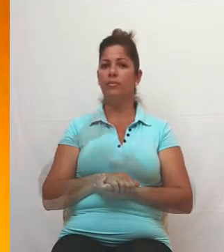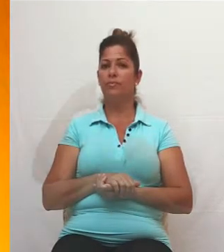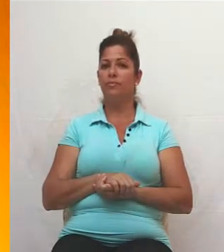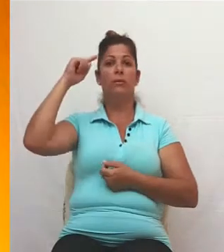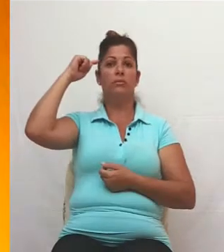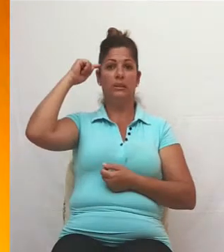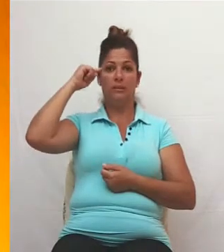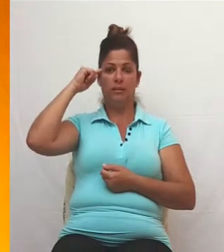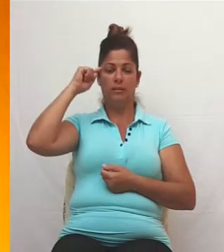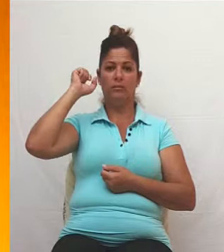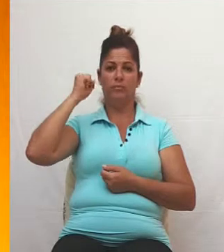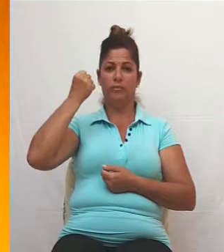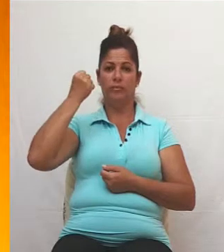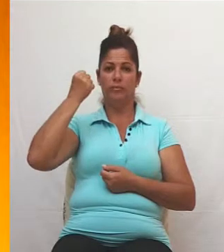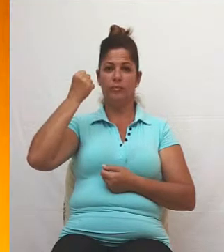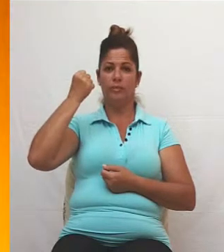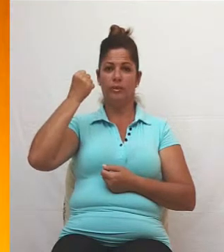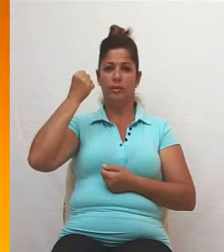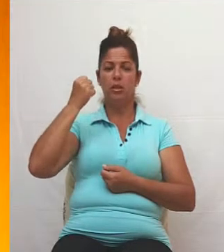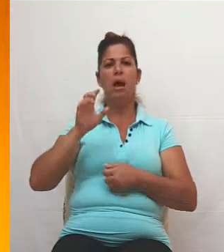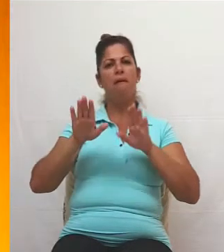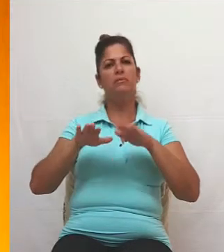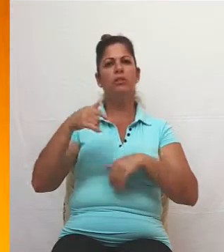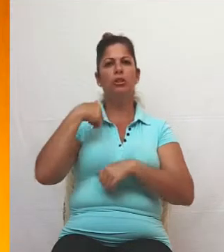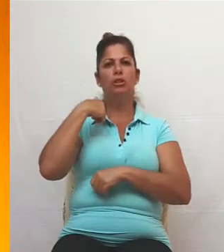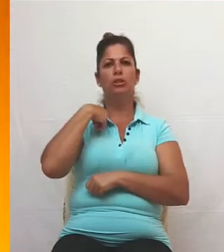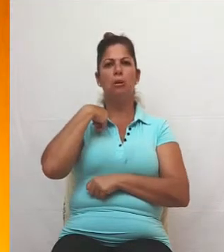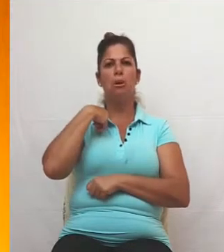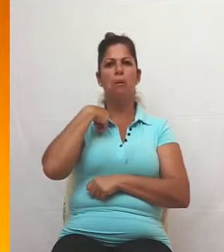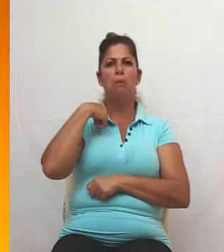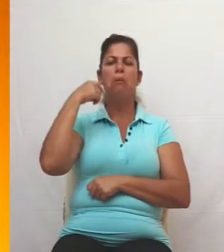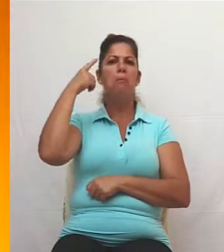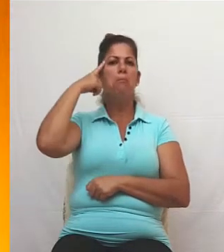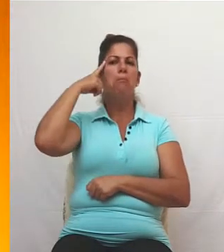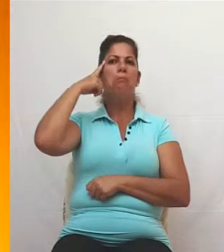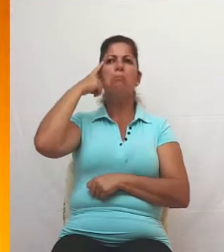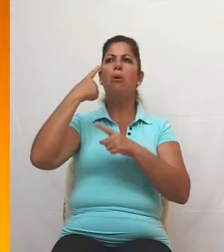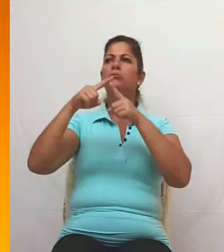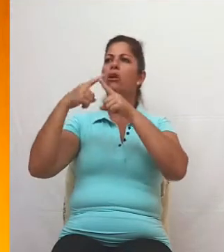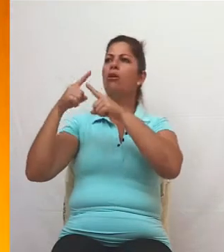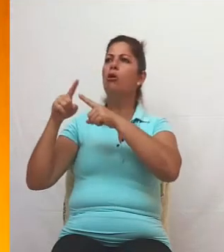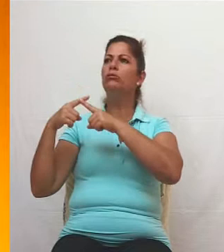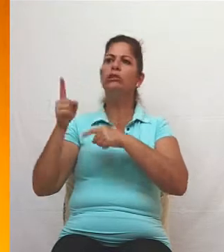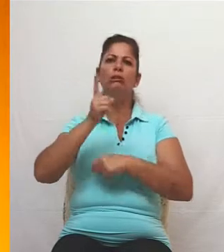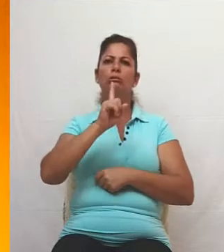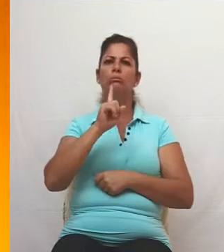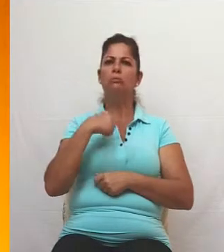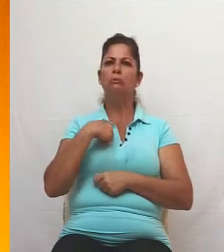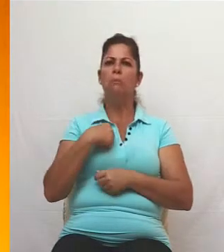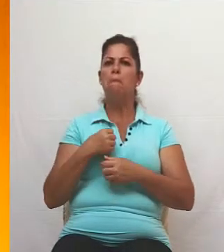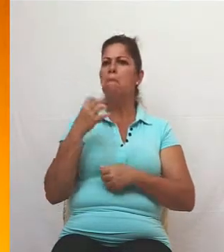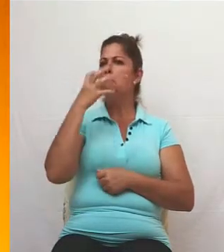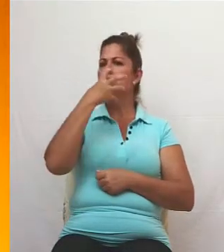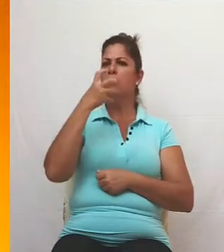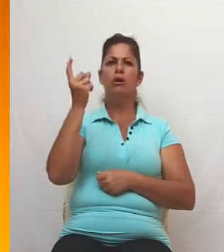a tener en cuenta si me descubro distraído no me disgustó por ello me